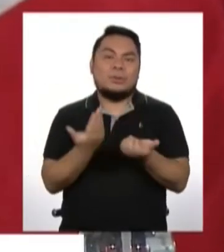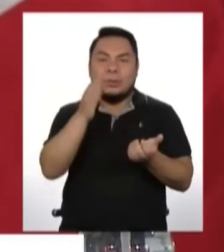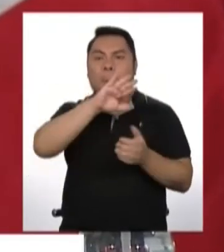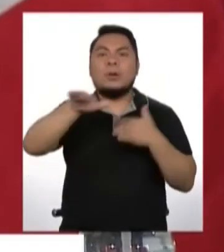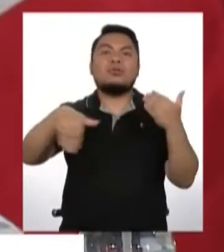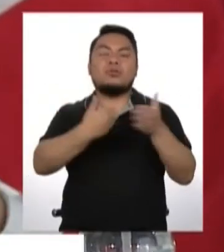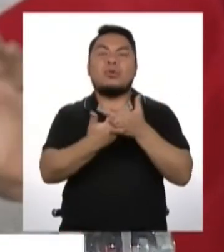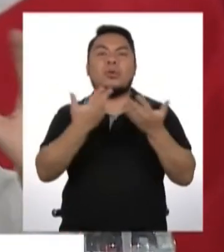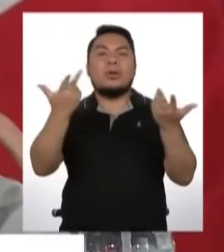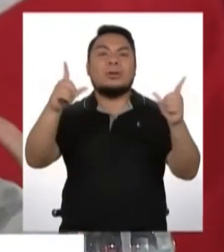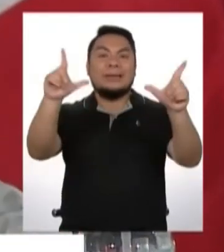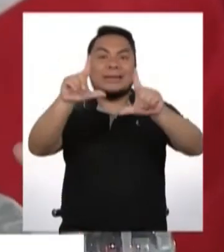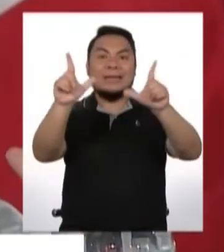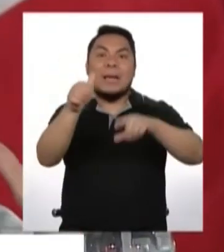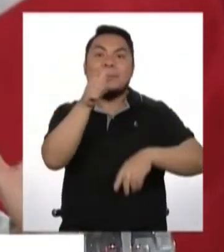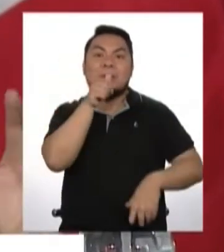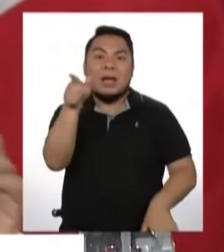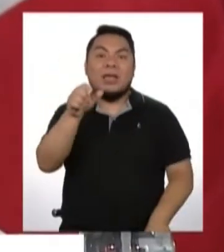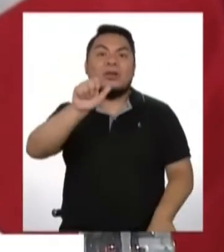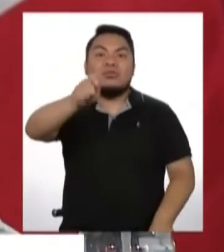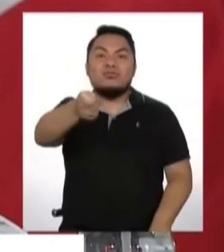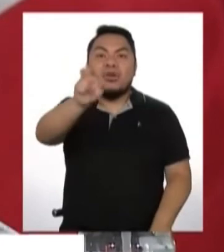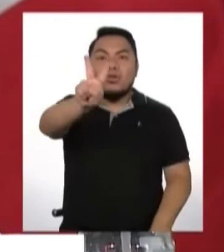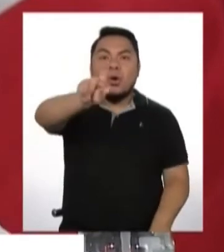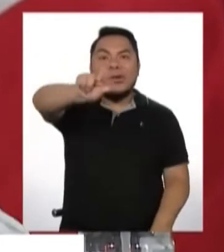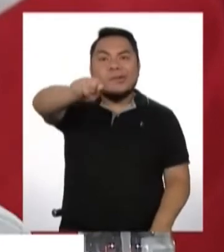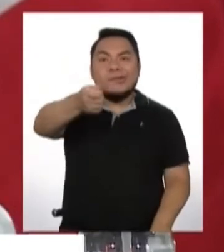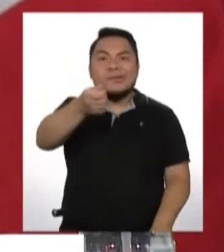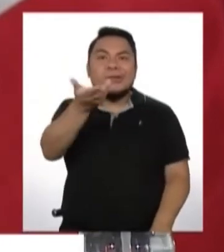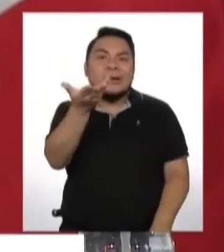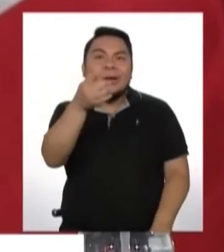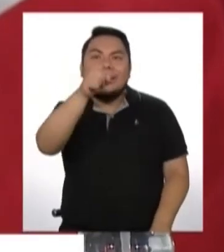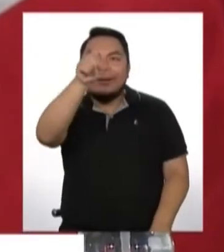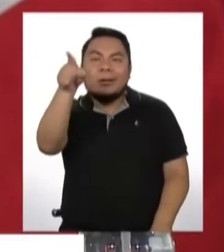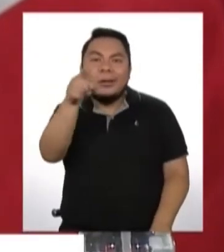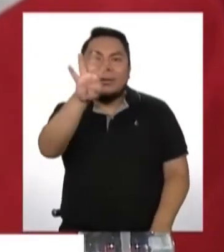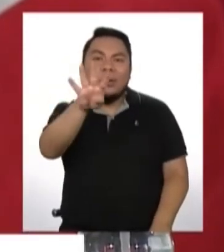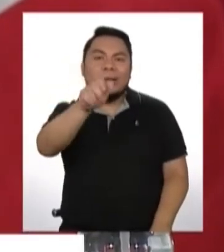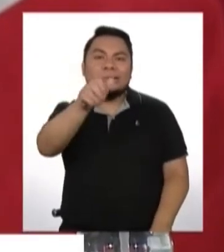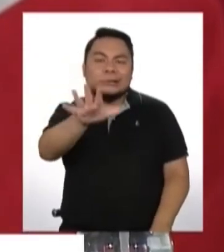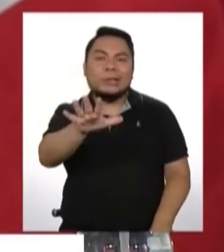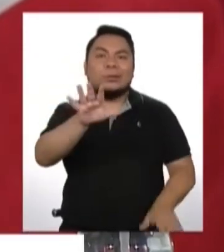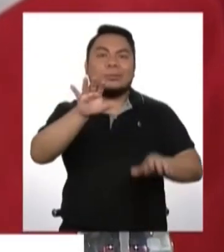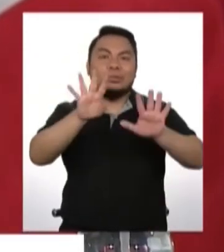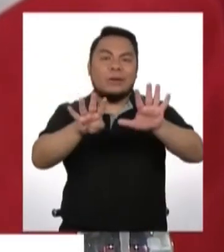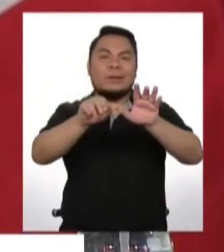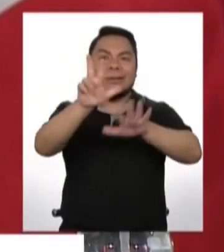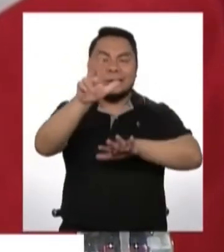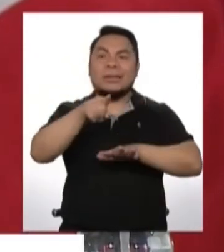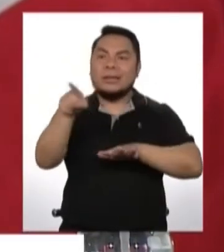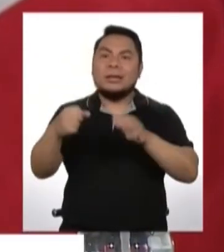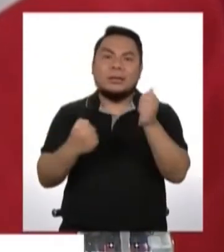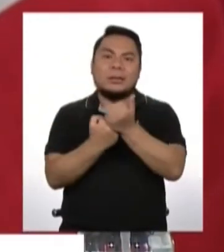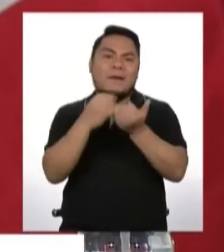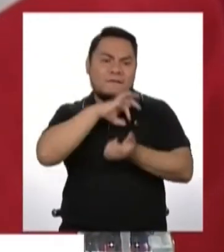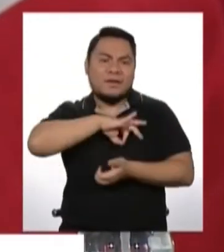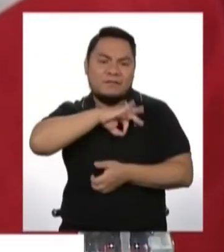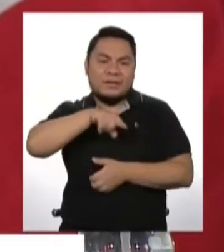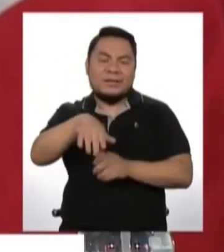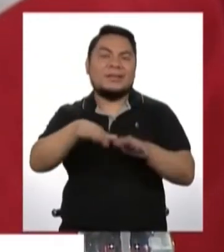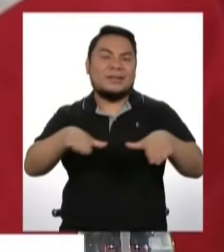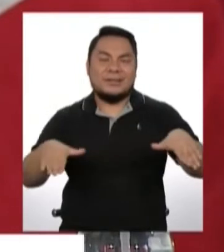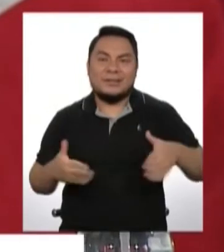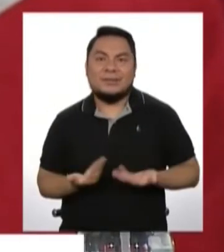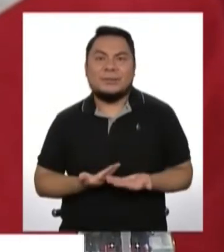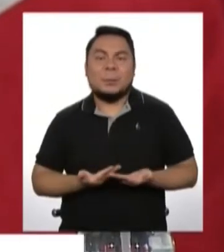de los medios de comunicación privados, comerciales, que se suman a esta propuesta del Ministerio de Educación en beneficio de la niñez.